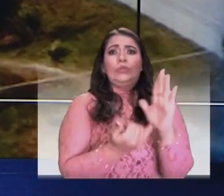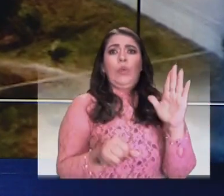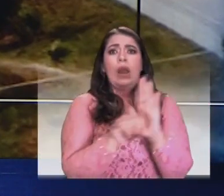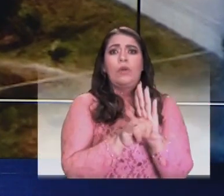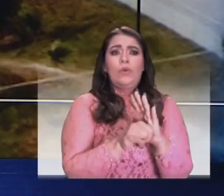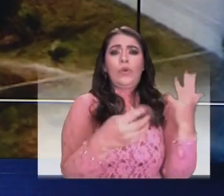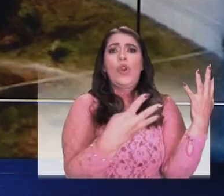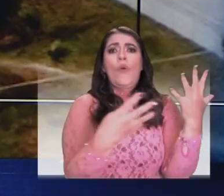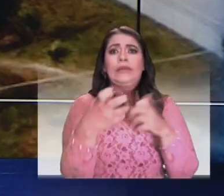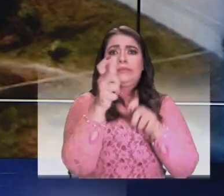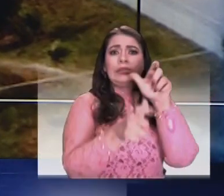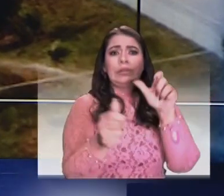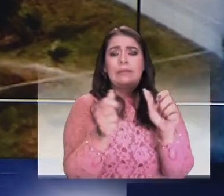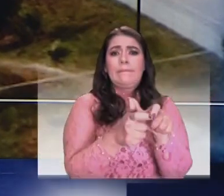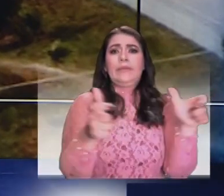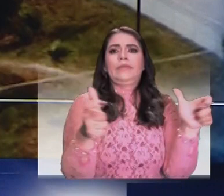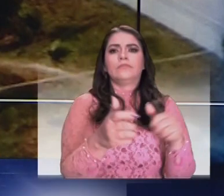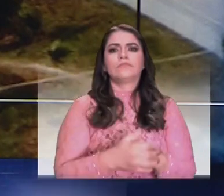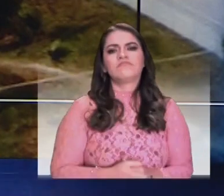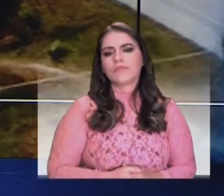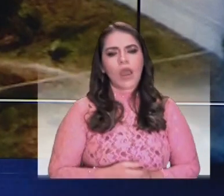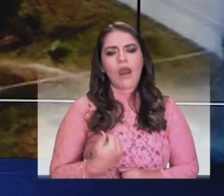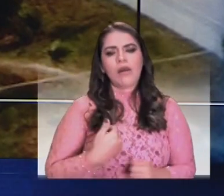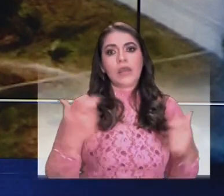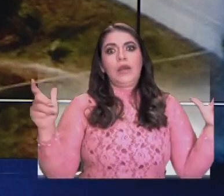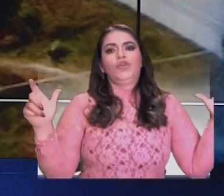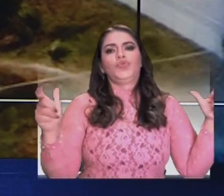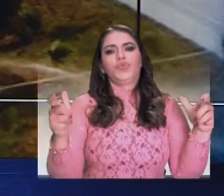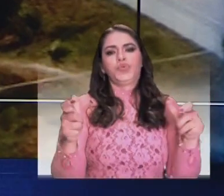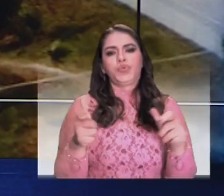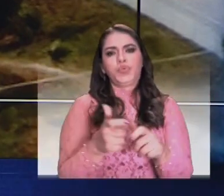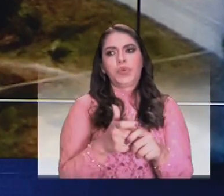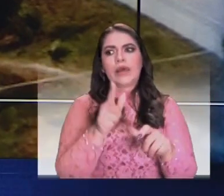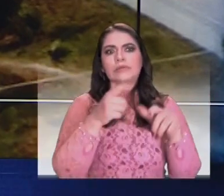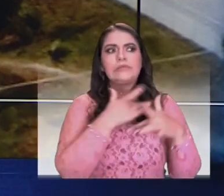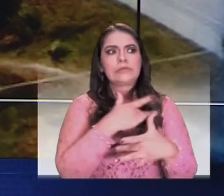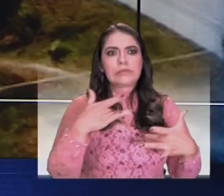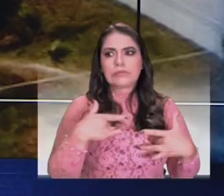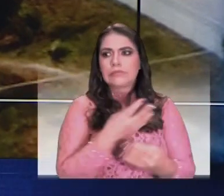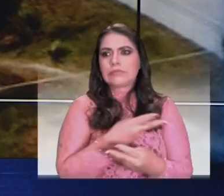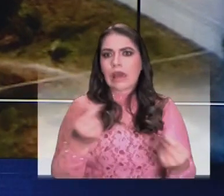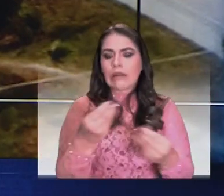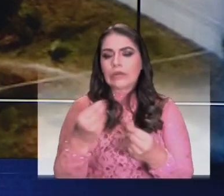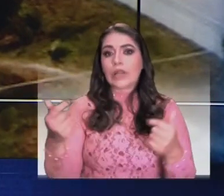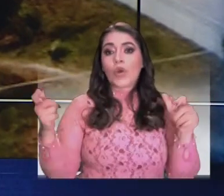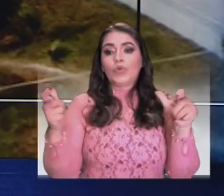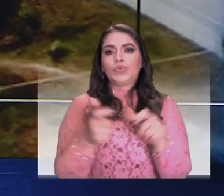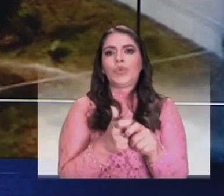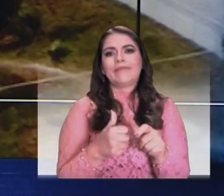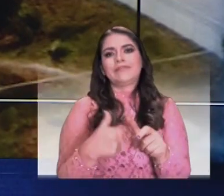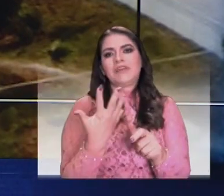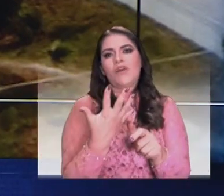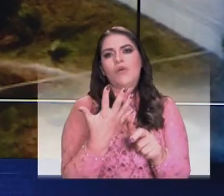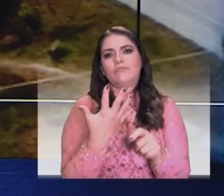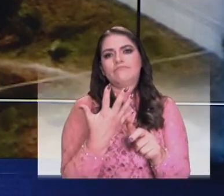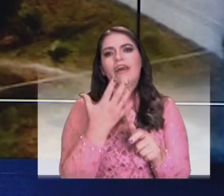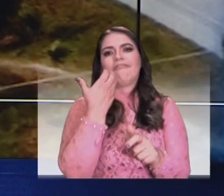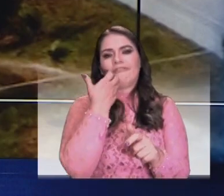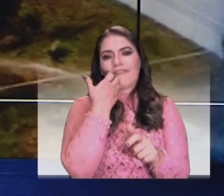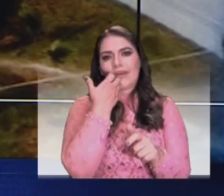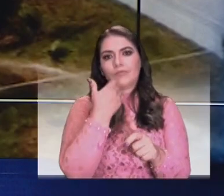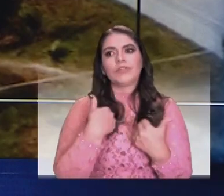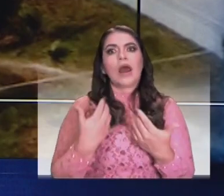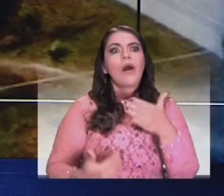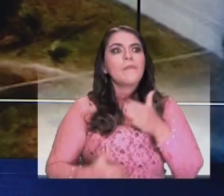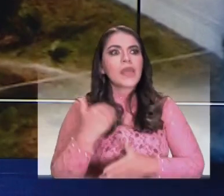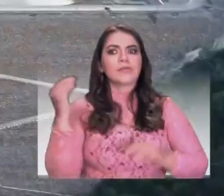900 casos ahora sólo quedan 5 personas en proceso de recuperación así que se espera retomar el ritmo de trabajo que se tenía antes de